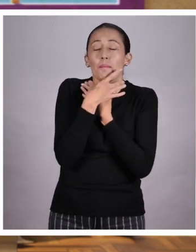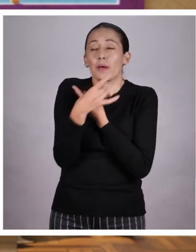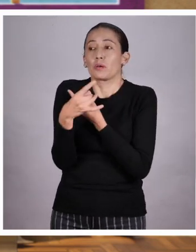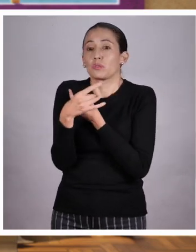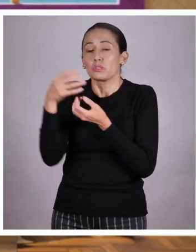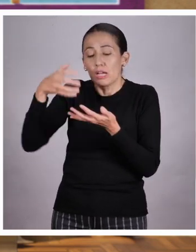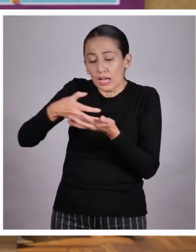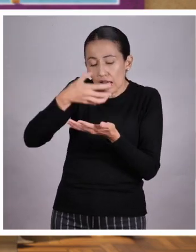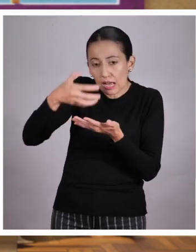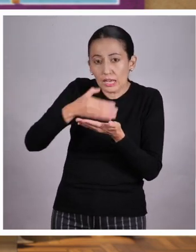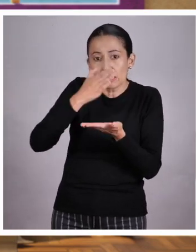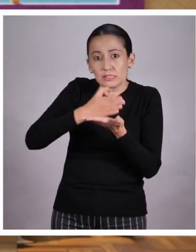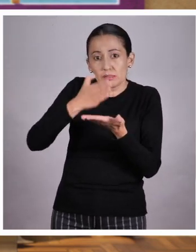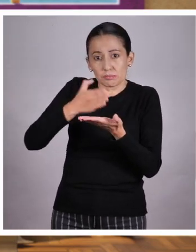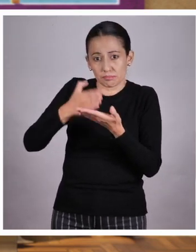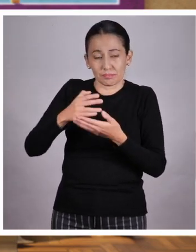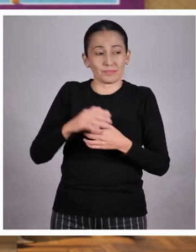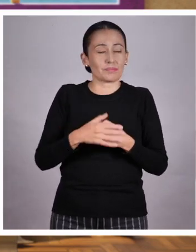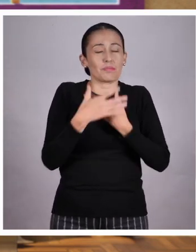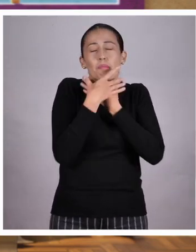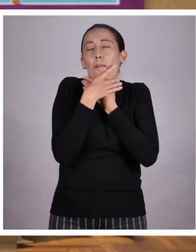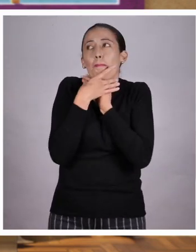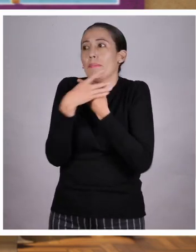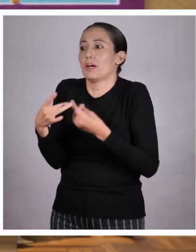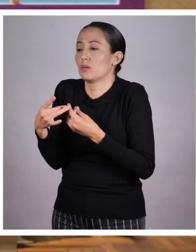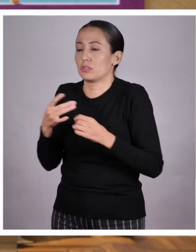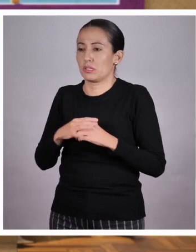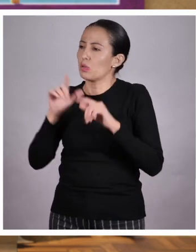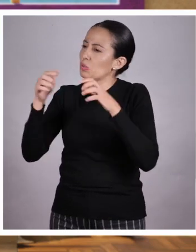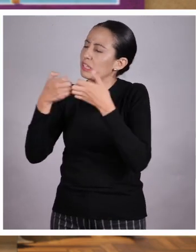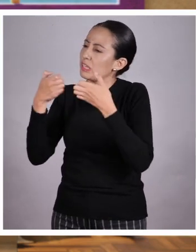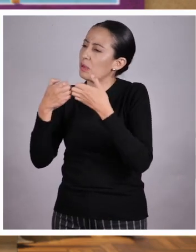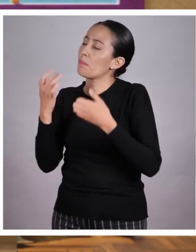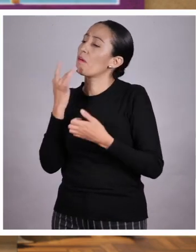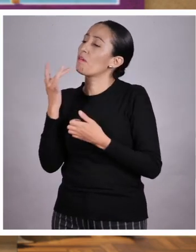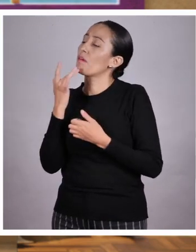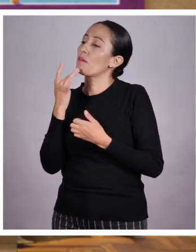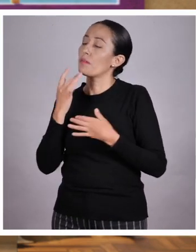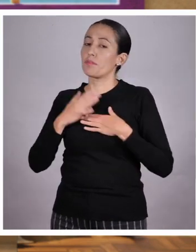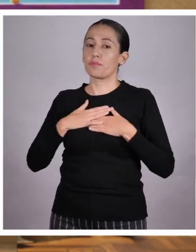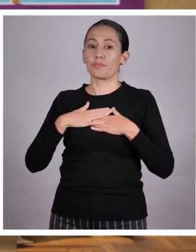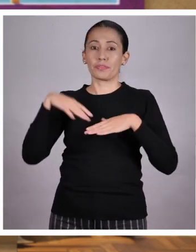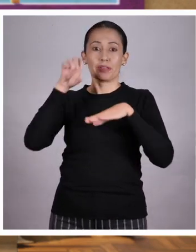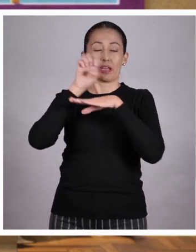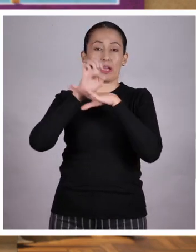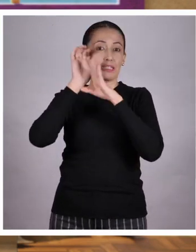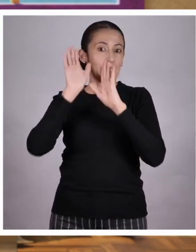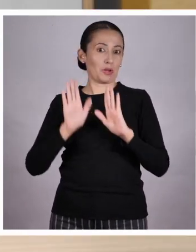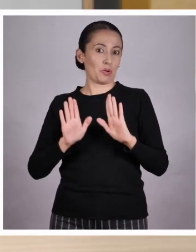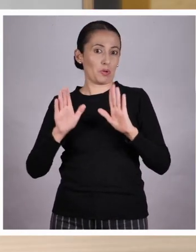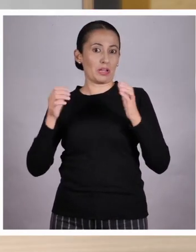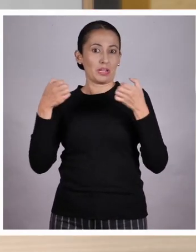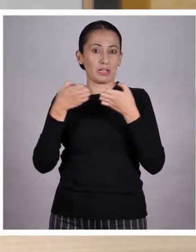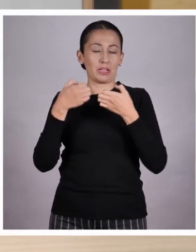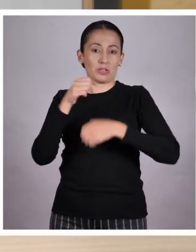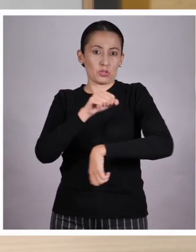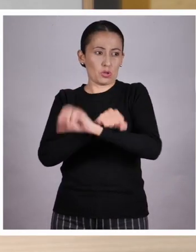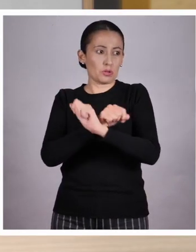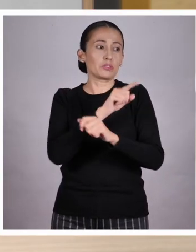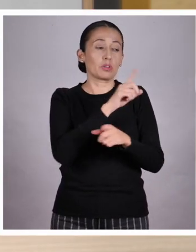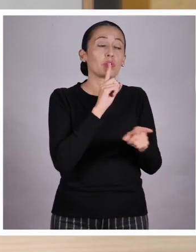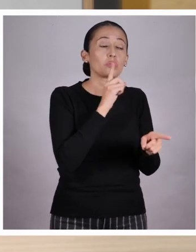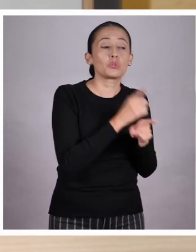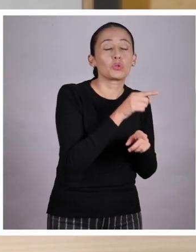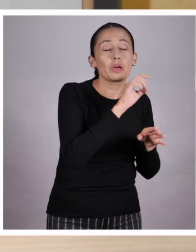encebollado? ¡Me fascina! ¿Y cuál es tu equipo favorito de fútbol? La selección ecuatoriana, por supuesto. Entonces,